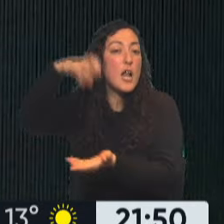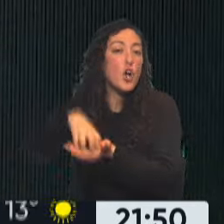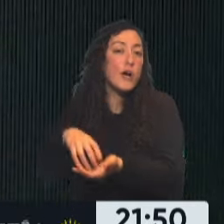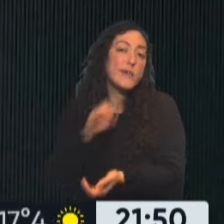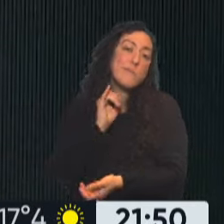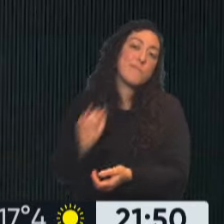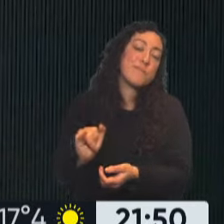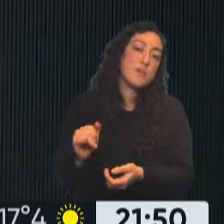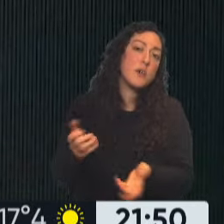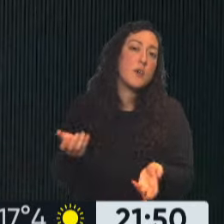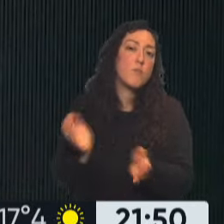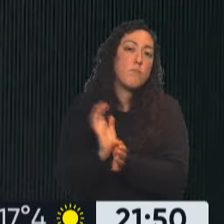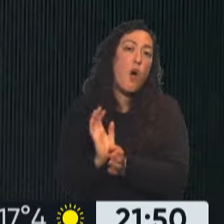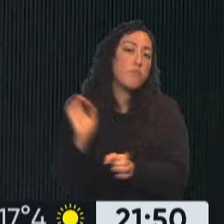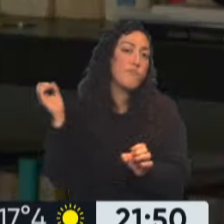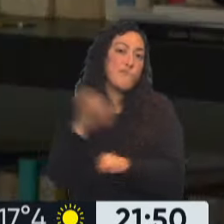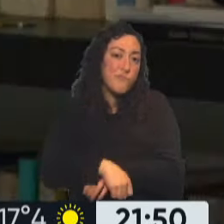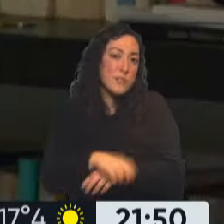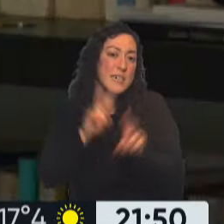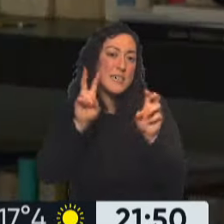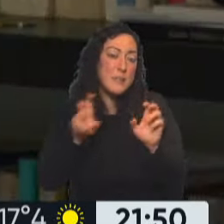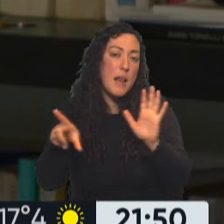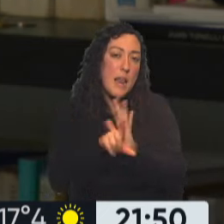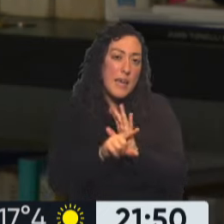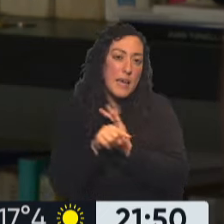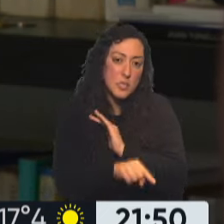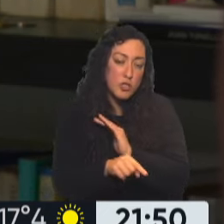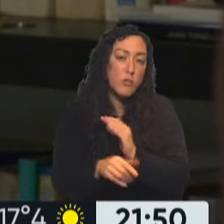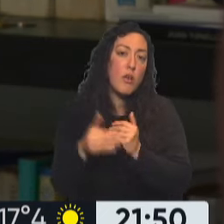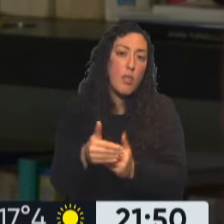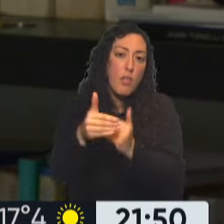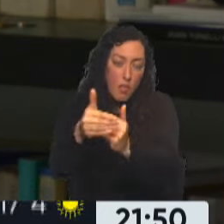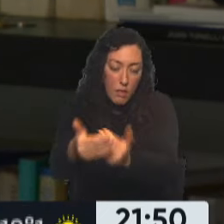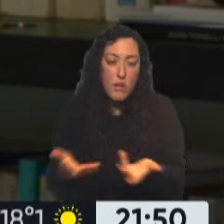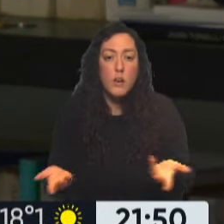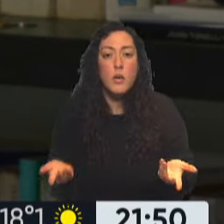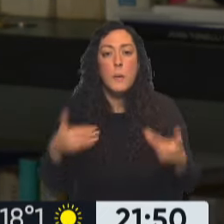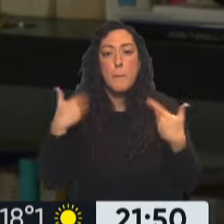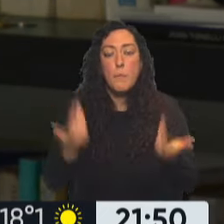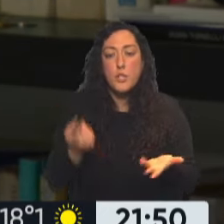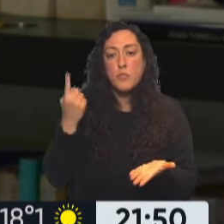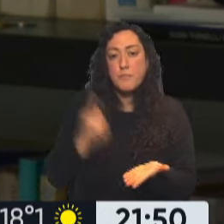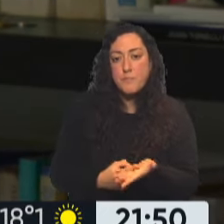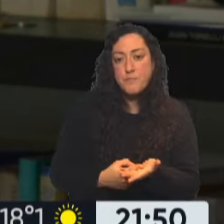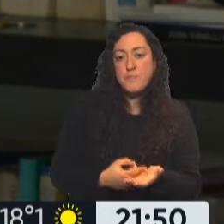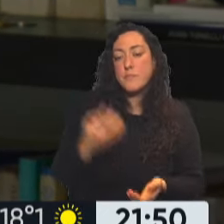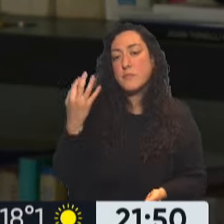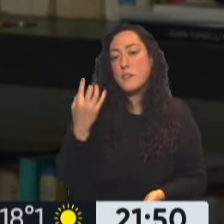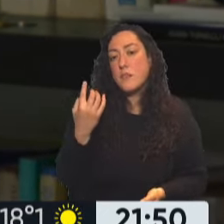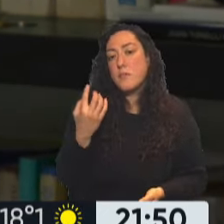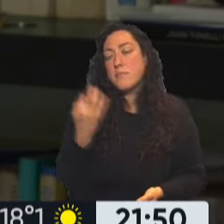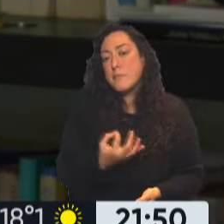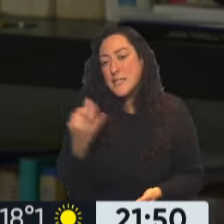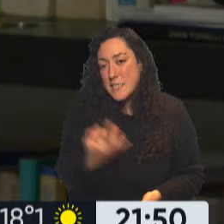mora, la omisión en sancionar esta ley y ha dictado en este punto una sentencia exhortativa, que es